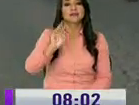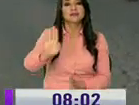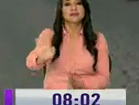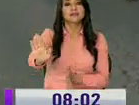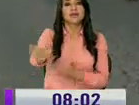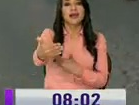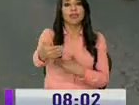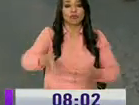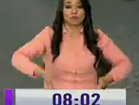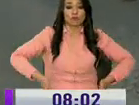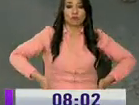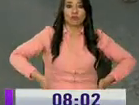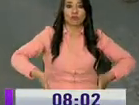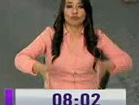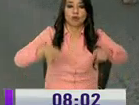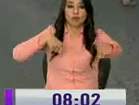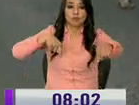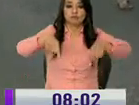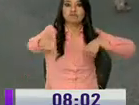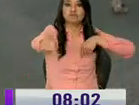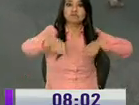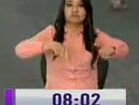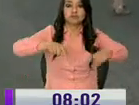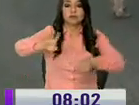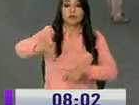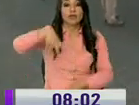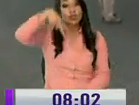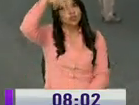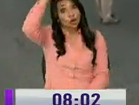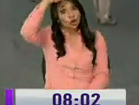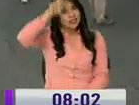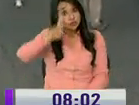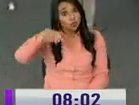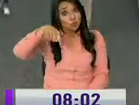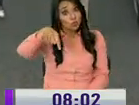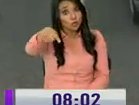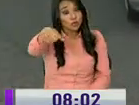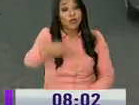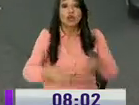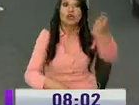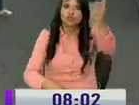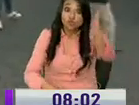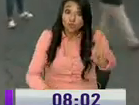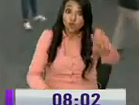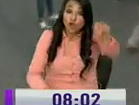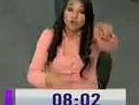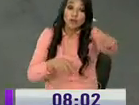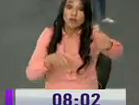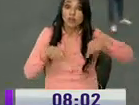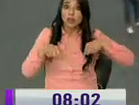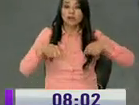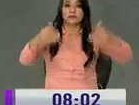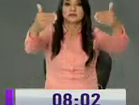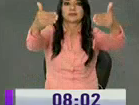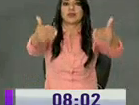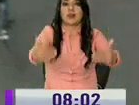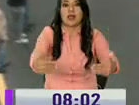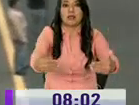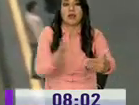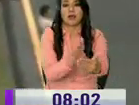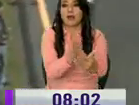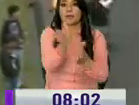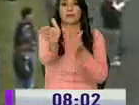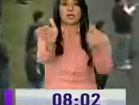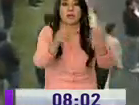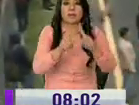dos sentidos, han quemado llantas, las personas estaban pudiendo movilizar por este que es un desvío. Sin